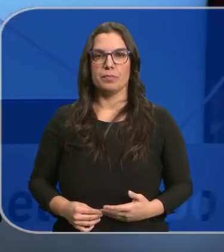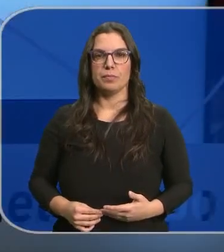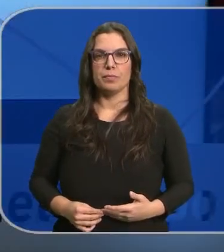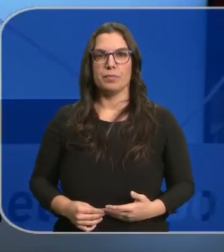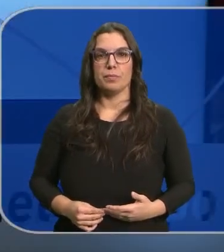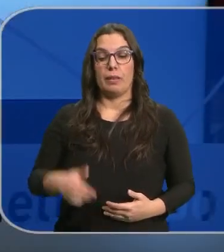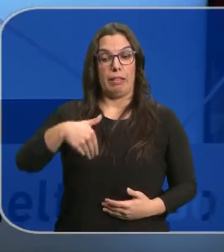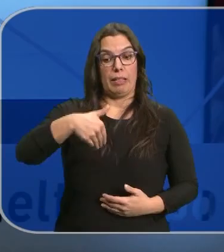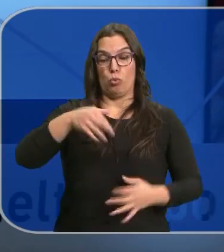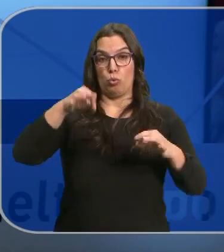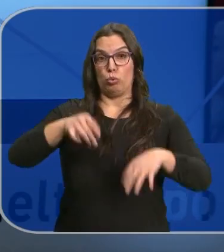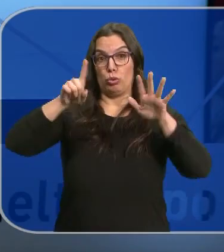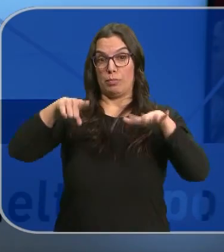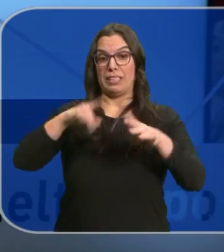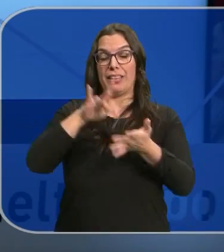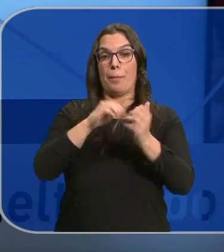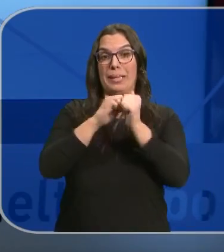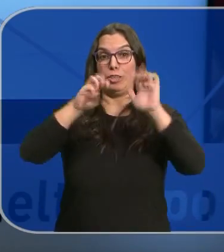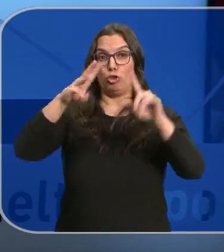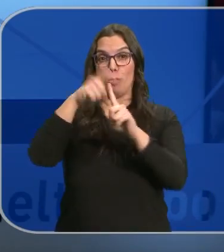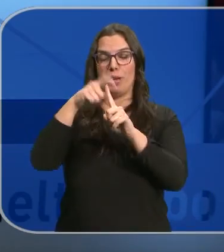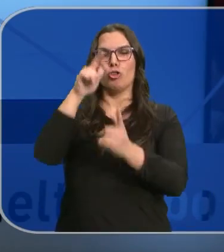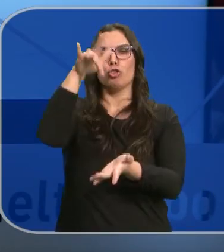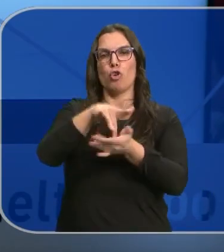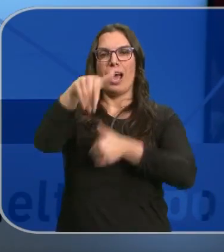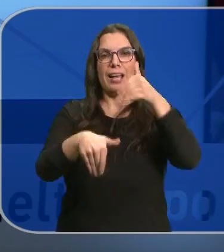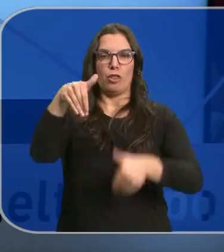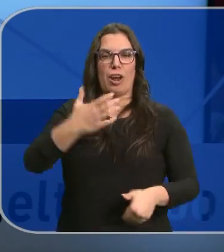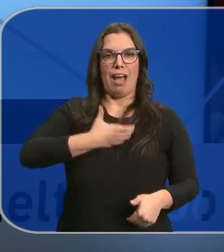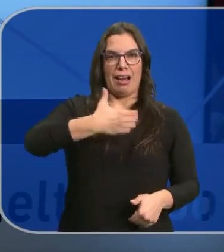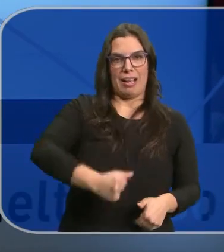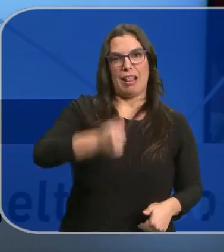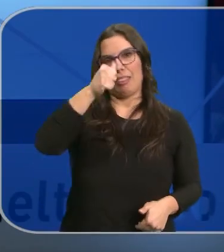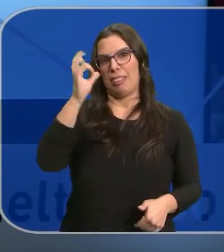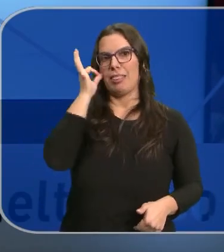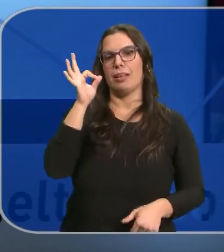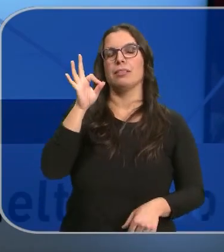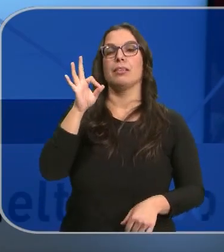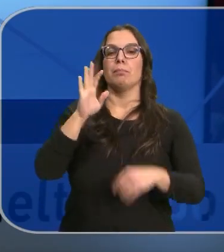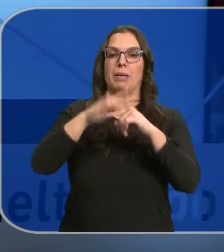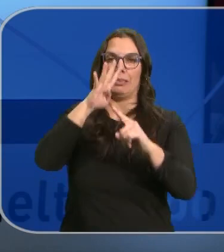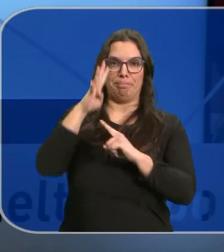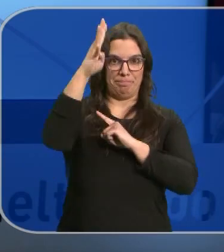En 6 meses justos, el 28 de mayo, estaremos votando para elegir a los alcaldes y alcaldesas para el periodo